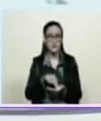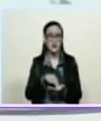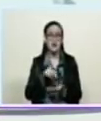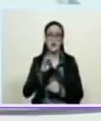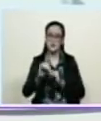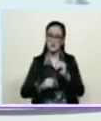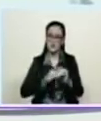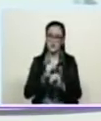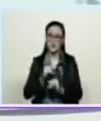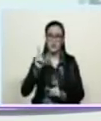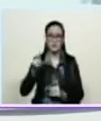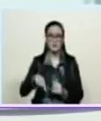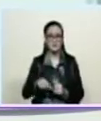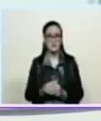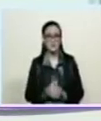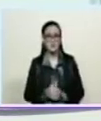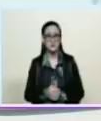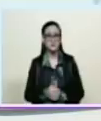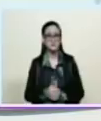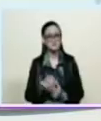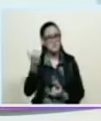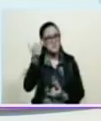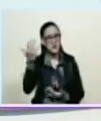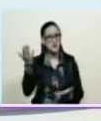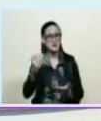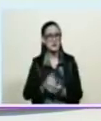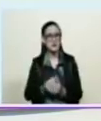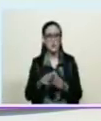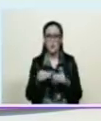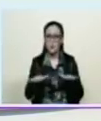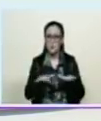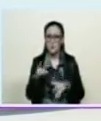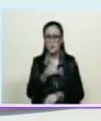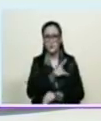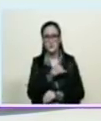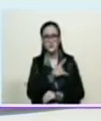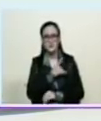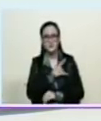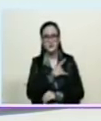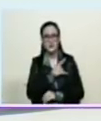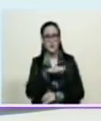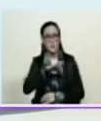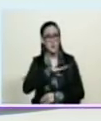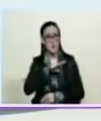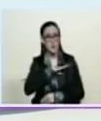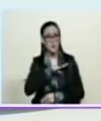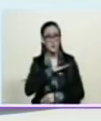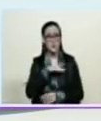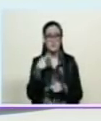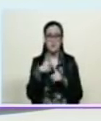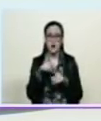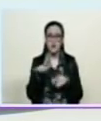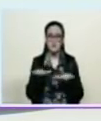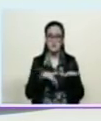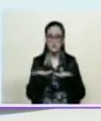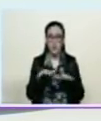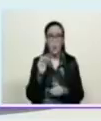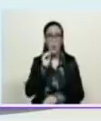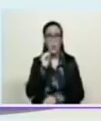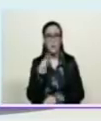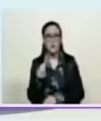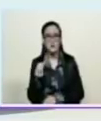e internacional. Imagínate tú, Pedro, todos los movimientos universitarios nuestros y los movimientos